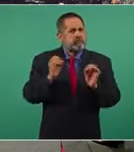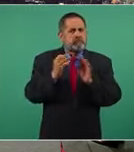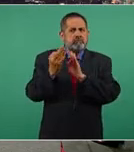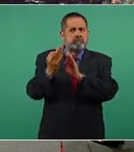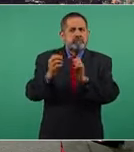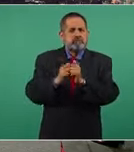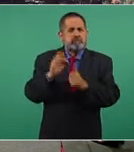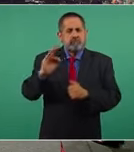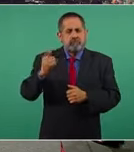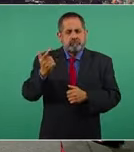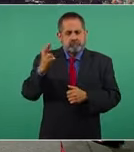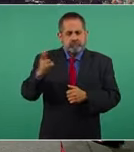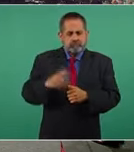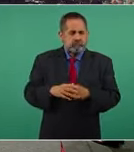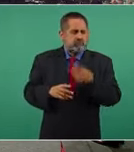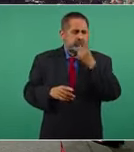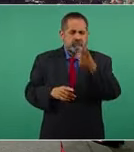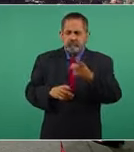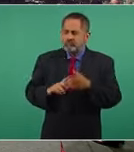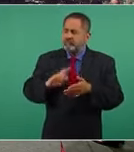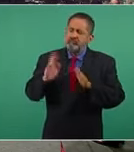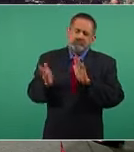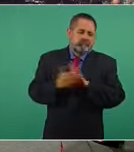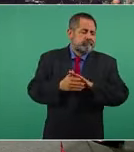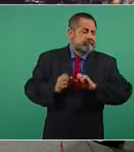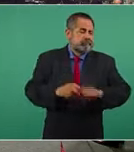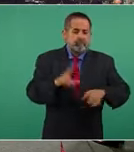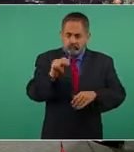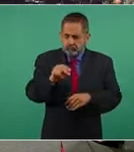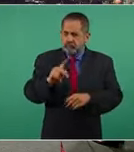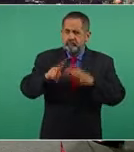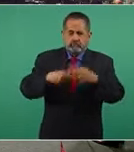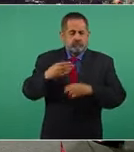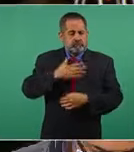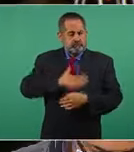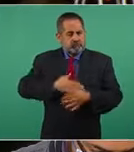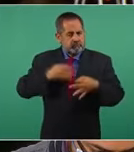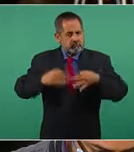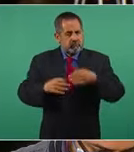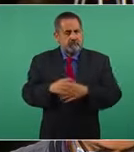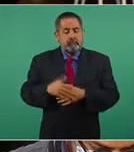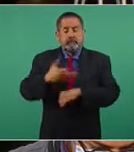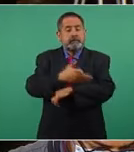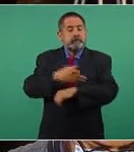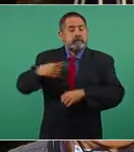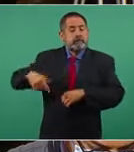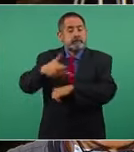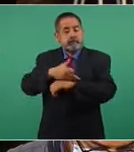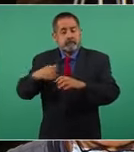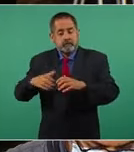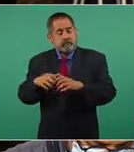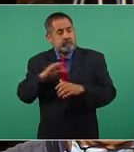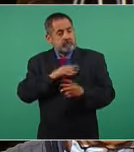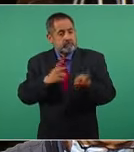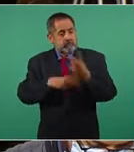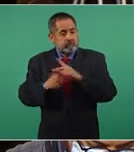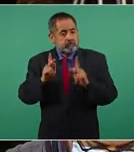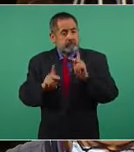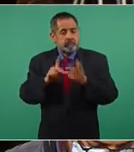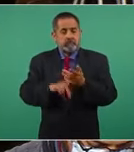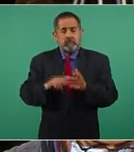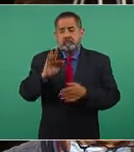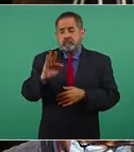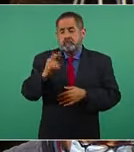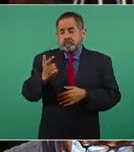República. Usted dijo que no habrá carpetazo y que habrá justicia. Presidente, los familiares de las víctimas podrían ser recibidos en la FGR